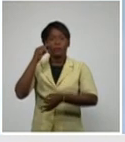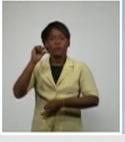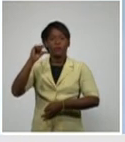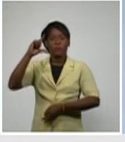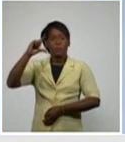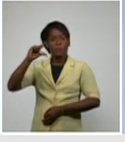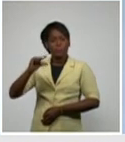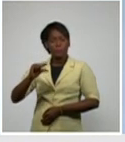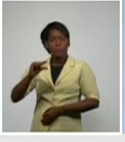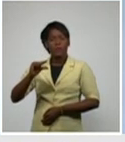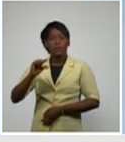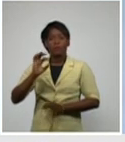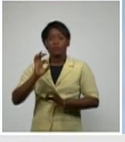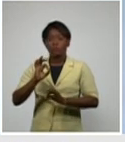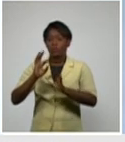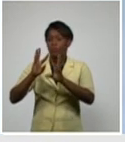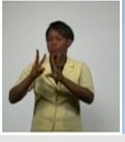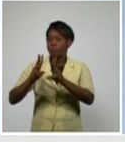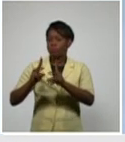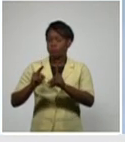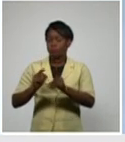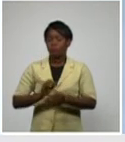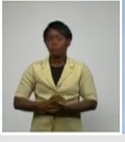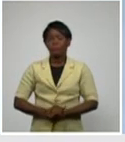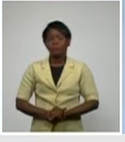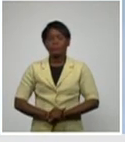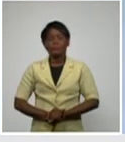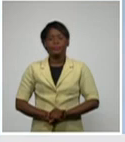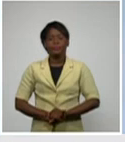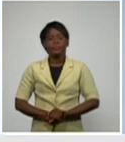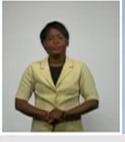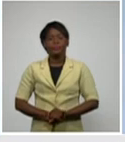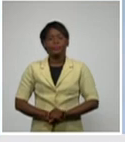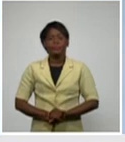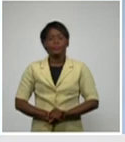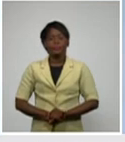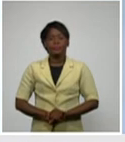en cuanto al día de ayer. De esos